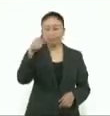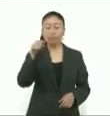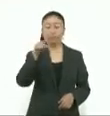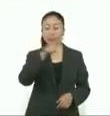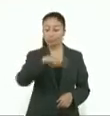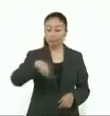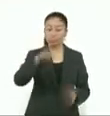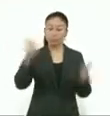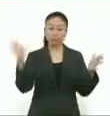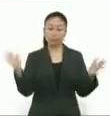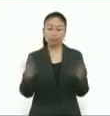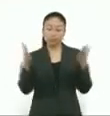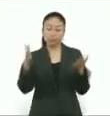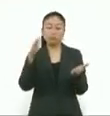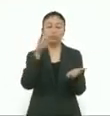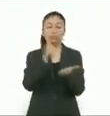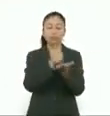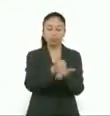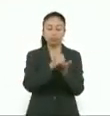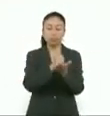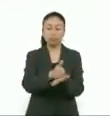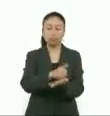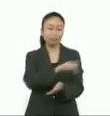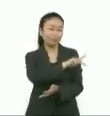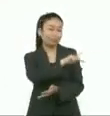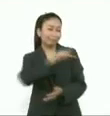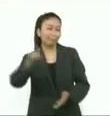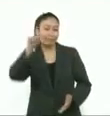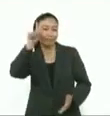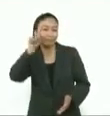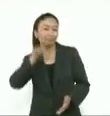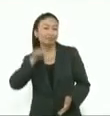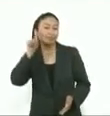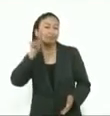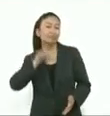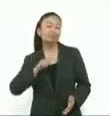ustedes, en las mujeres,